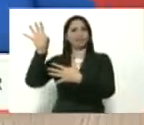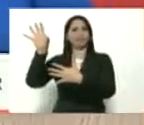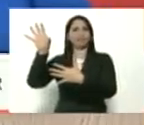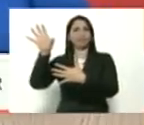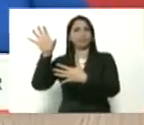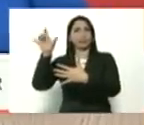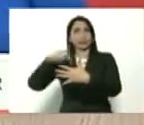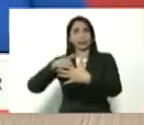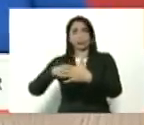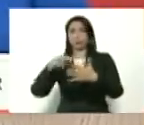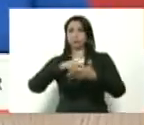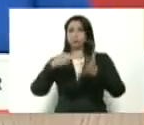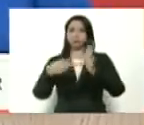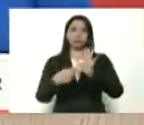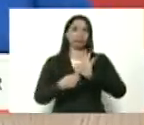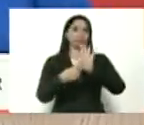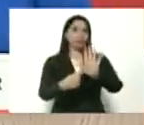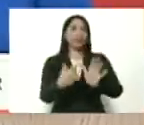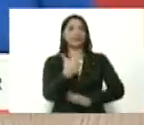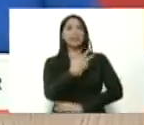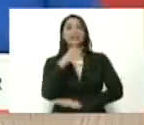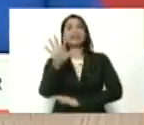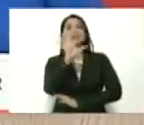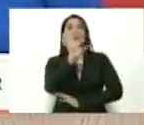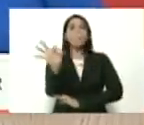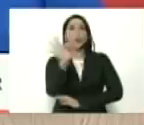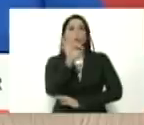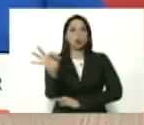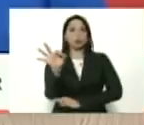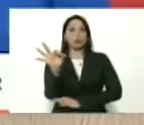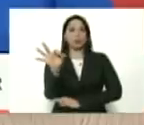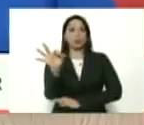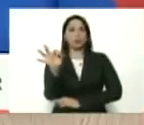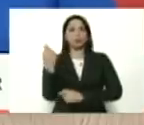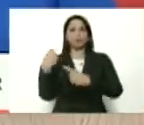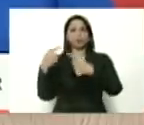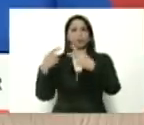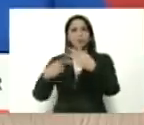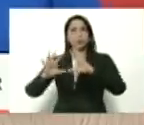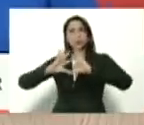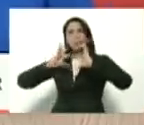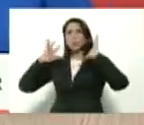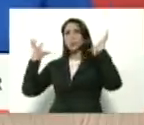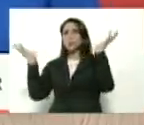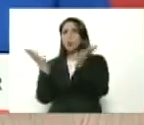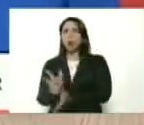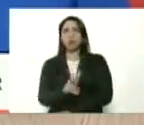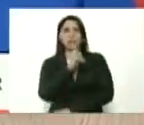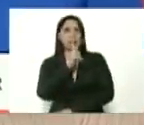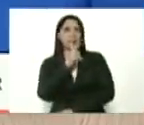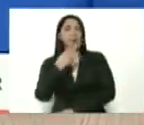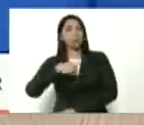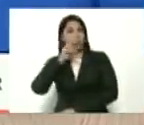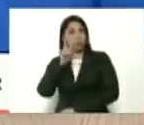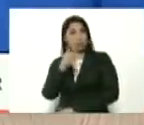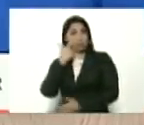hoy representa el 35% de los casos del mundo. Aquí vamos a ver